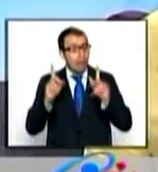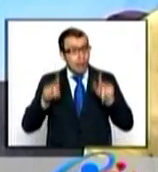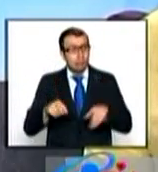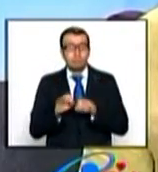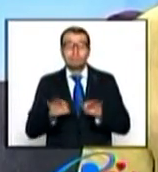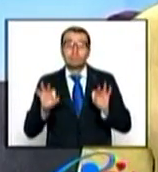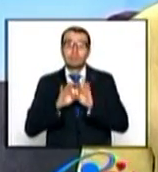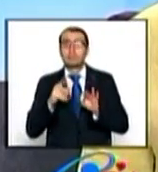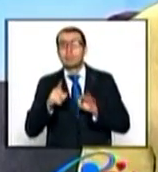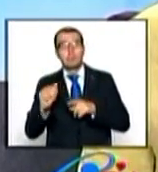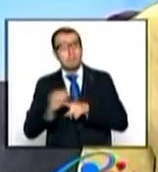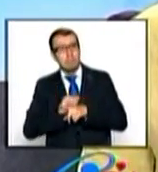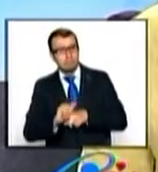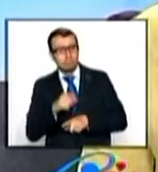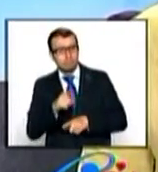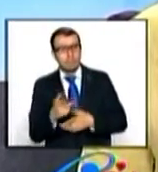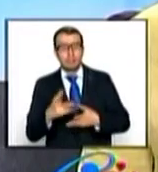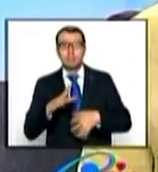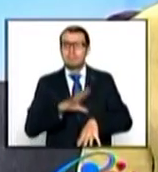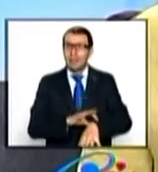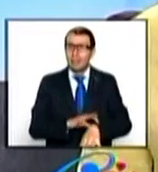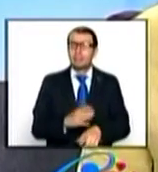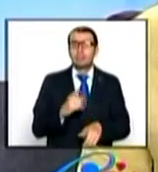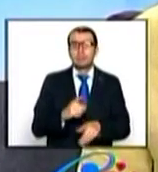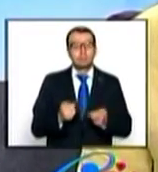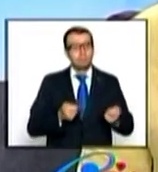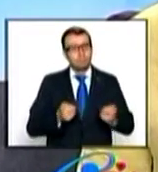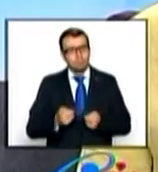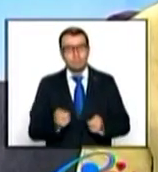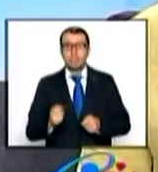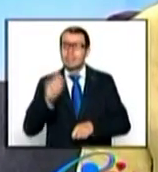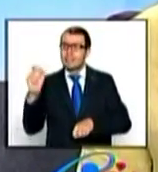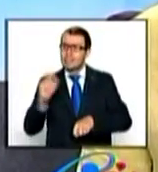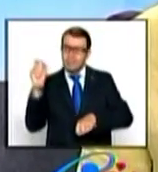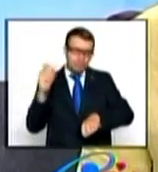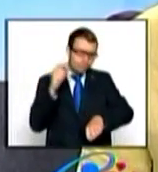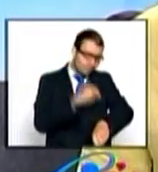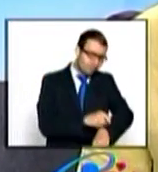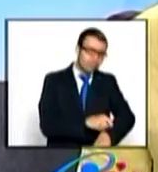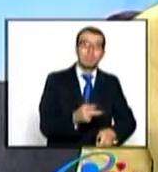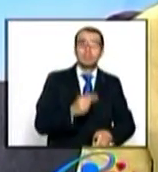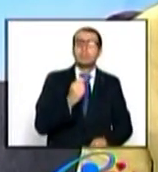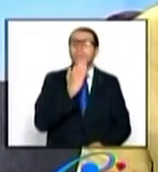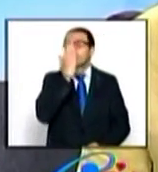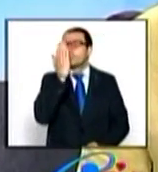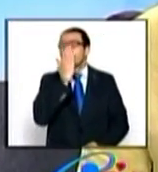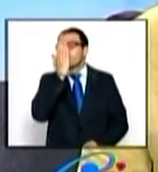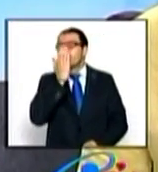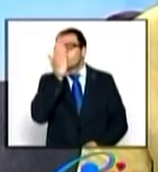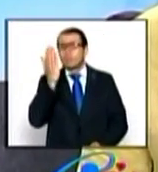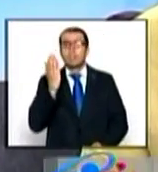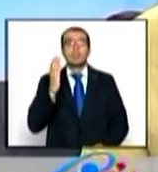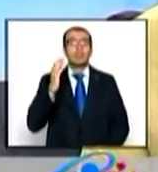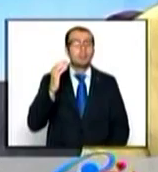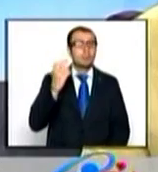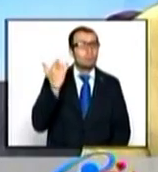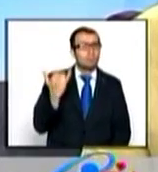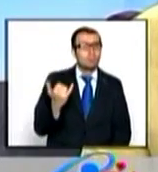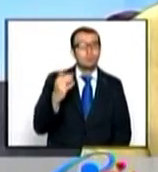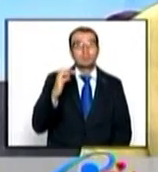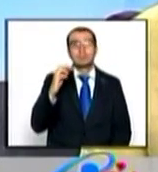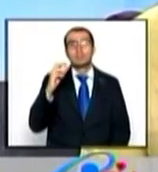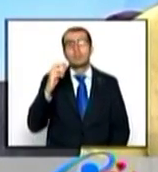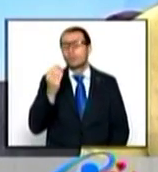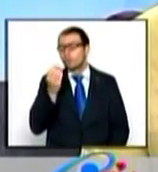práctica médica y por eso hablamos de apiterapia, de ozono, de plasma rico en plaquetas, de nutrición, de